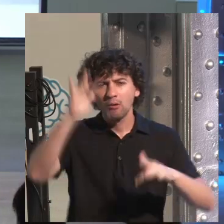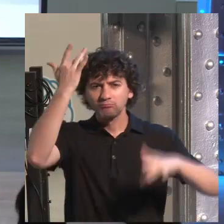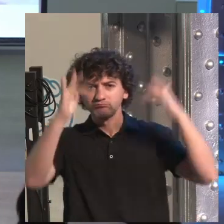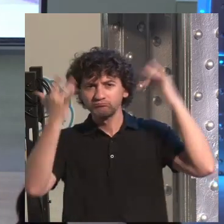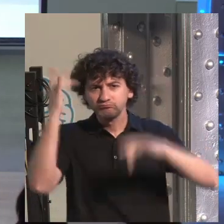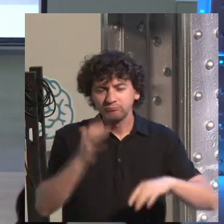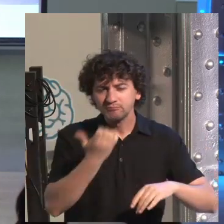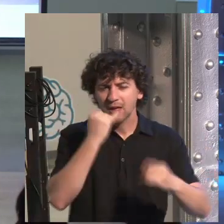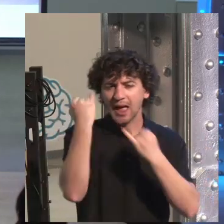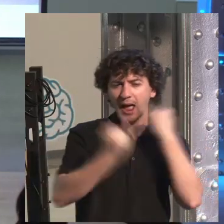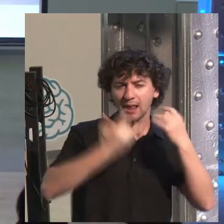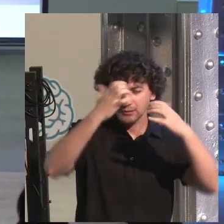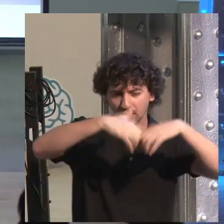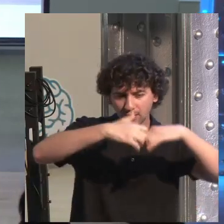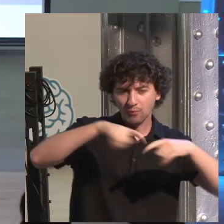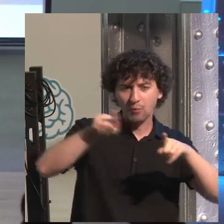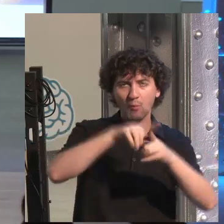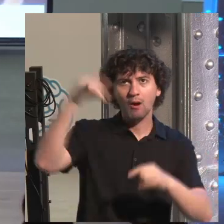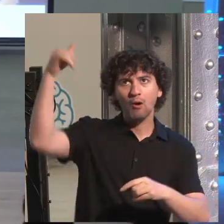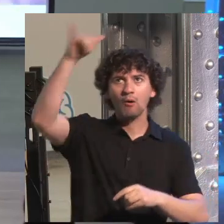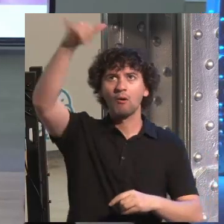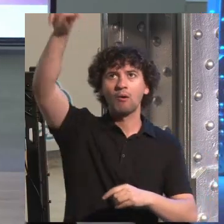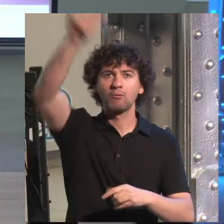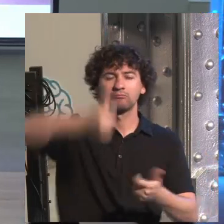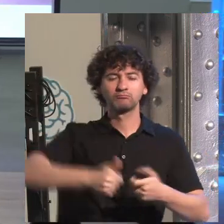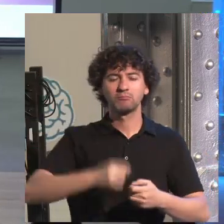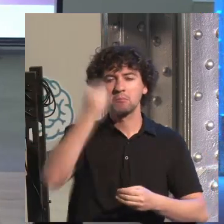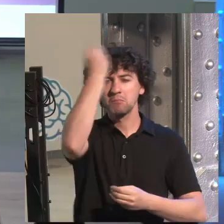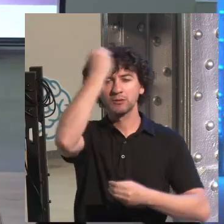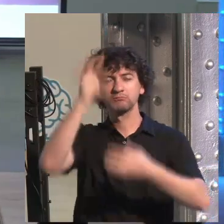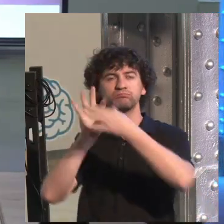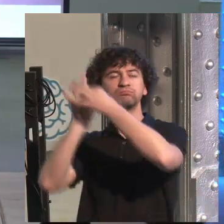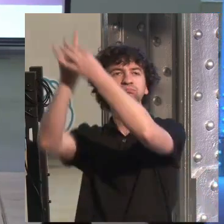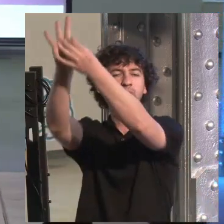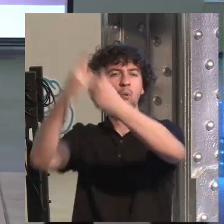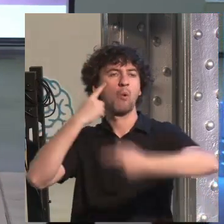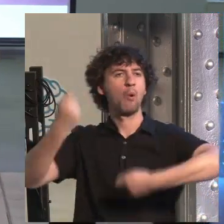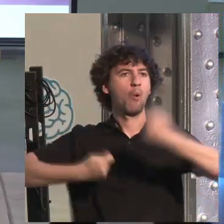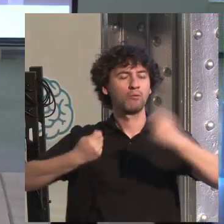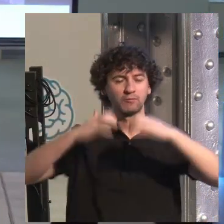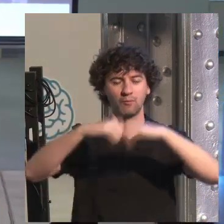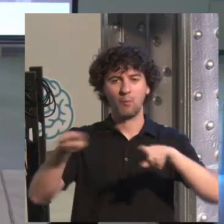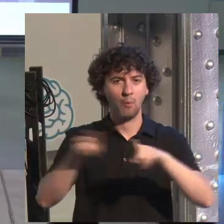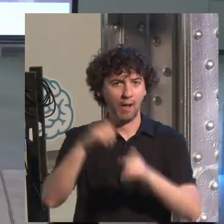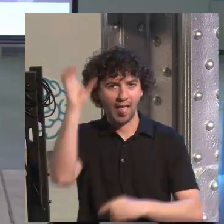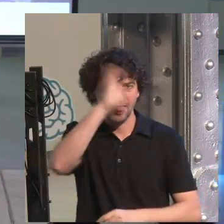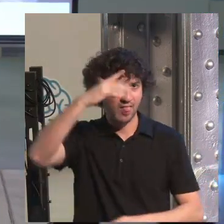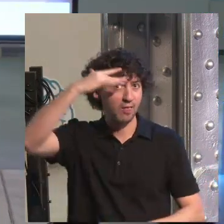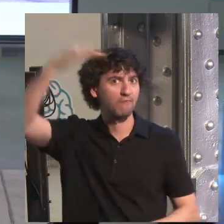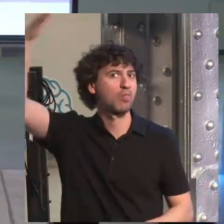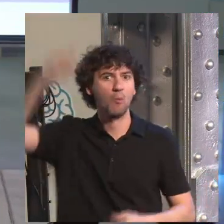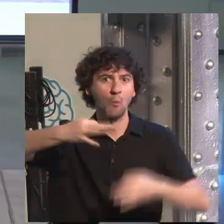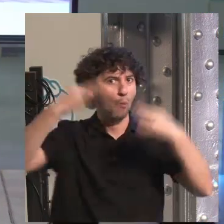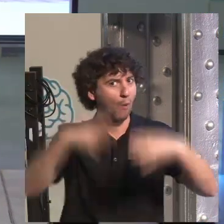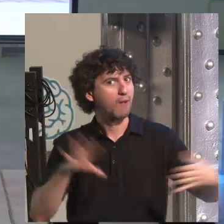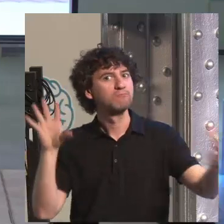su cerebro y navegar el dron totalmente automáticamente con el pensamiento. Casi parece ciencia ficción, ¿no?